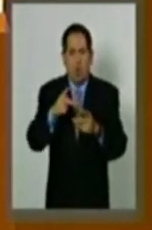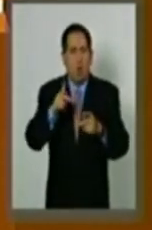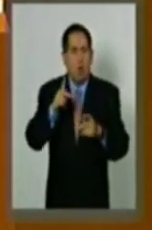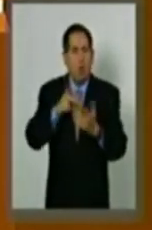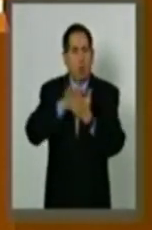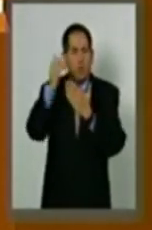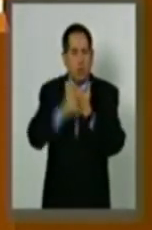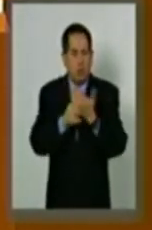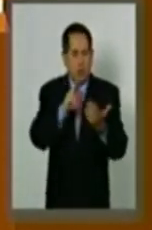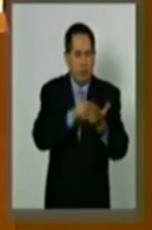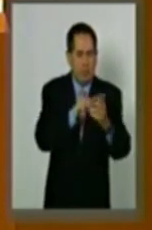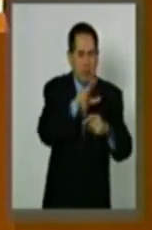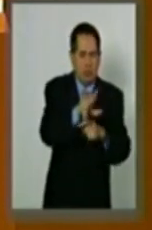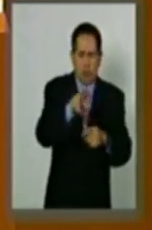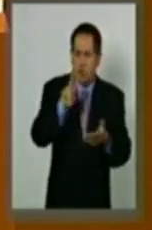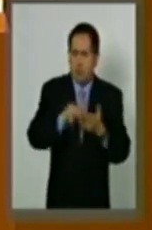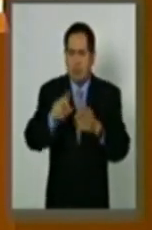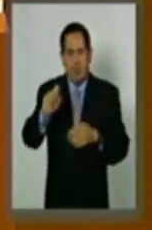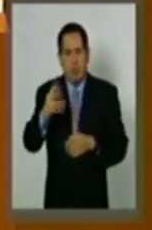2018-2024,